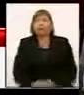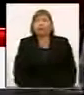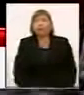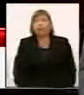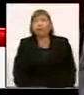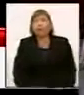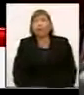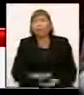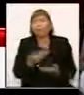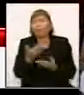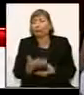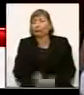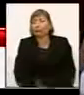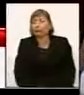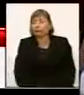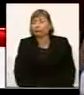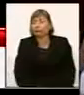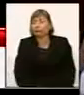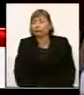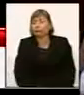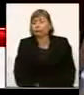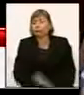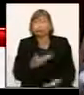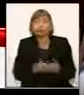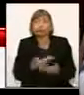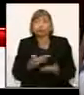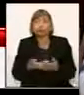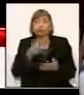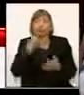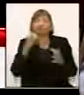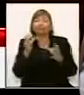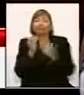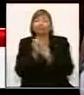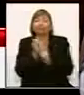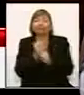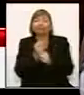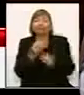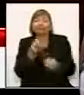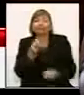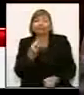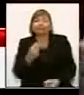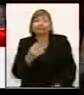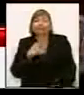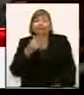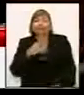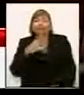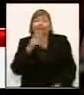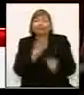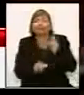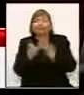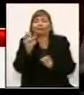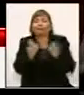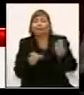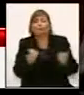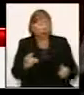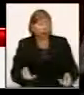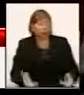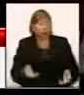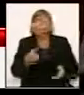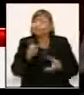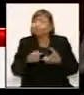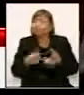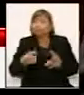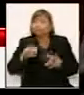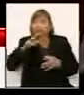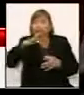la voy a dar en forma sucinta, le voy a decir cuál es el sentir de la población. El sentir de la población es